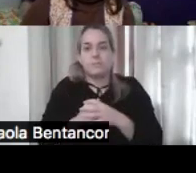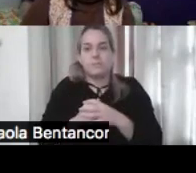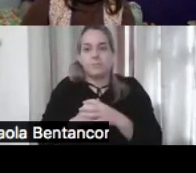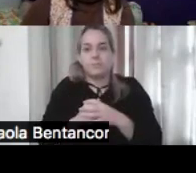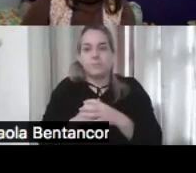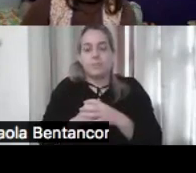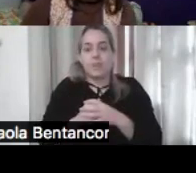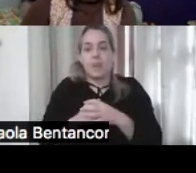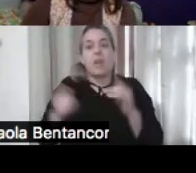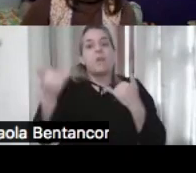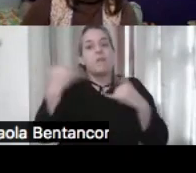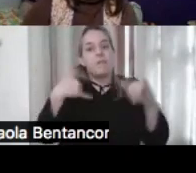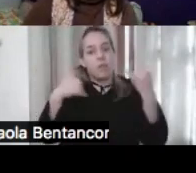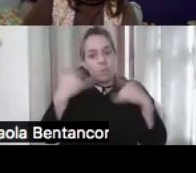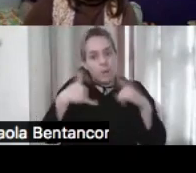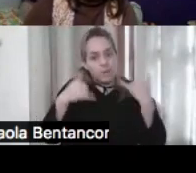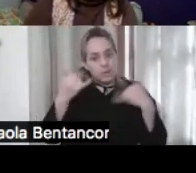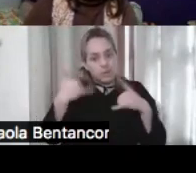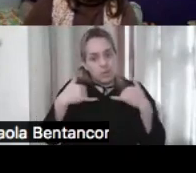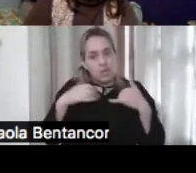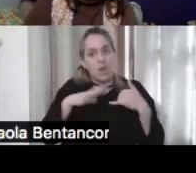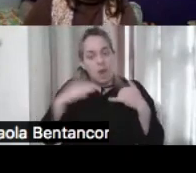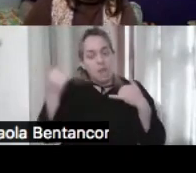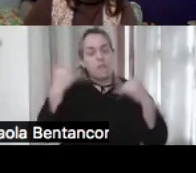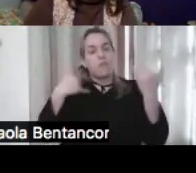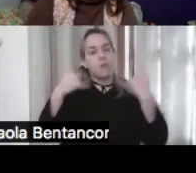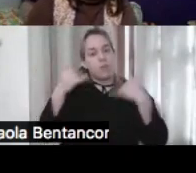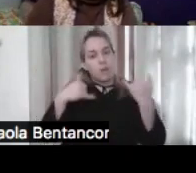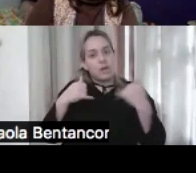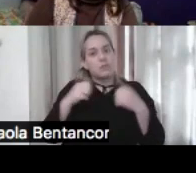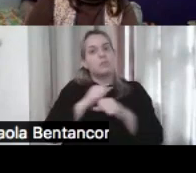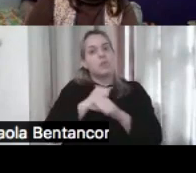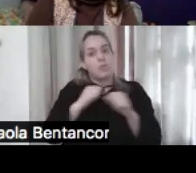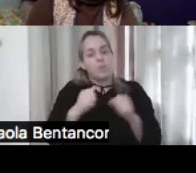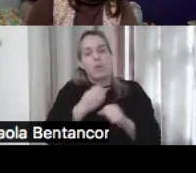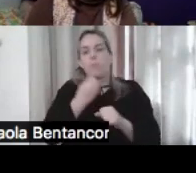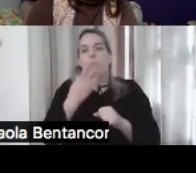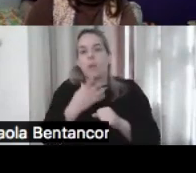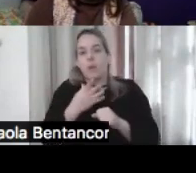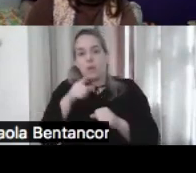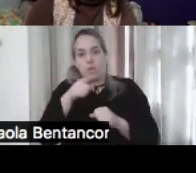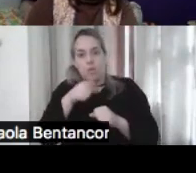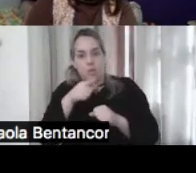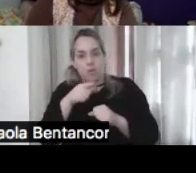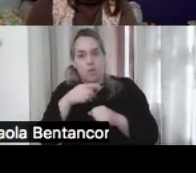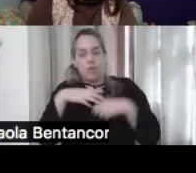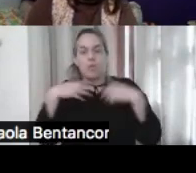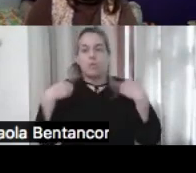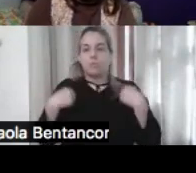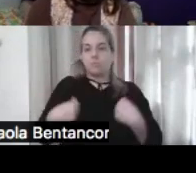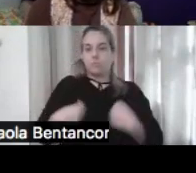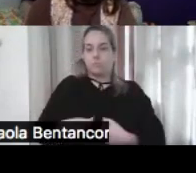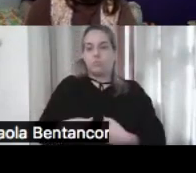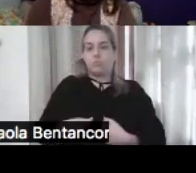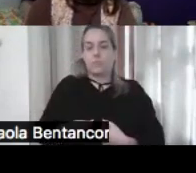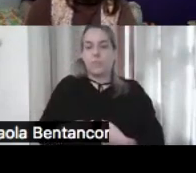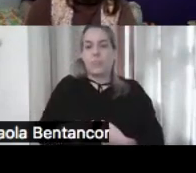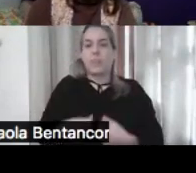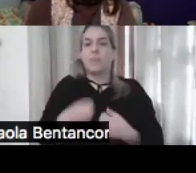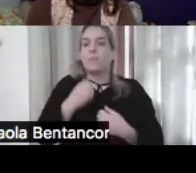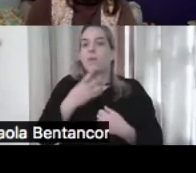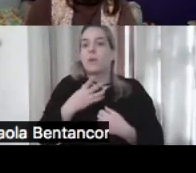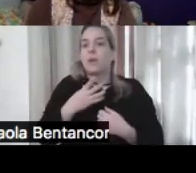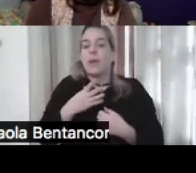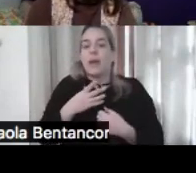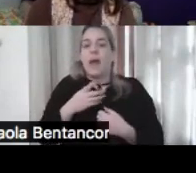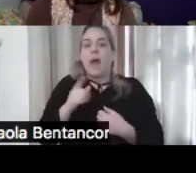con la información suficiente para poder hacerlo en forma correcta, puede ser una gran estrategia en algunos casos, por ejemplo, de movilidad